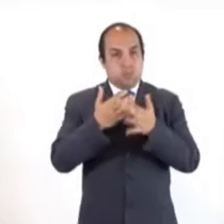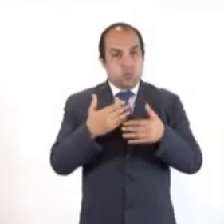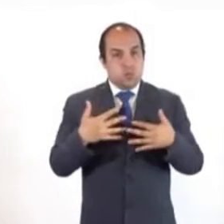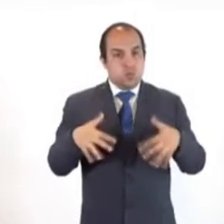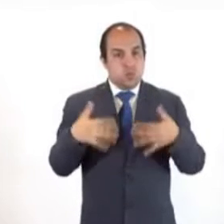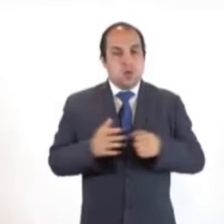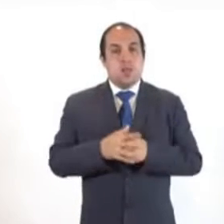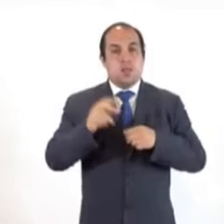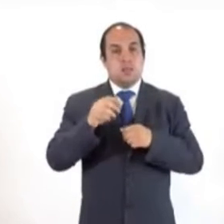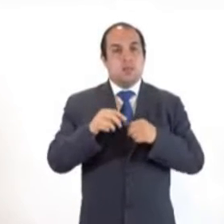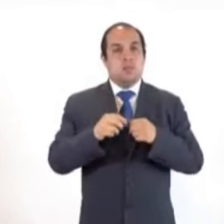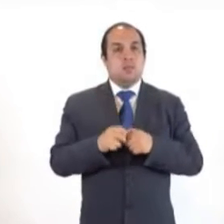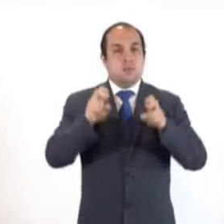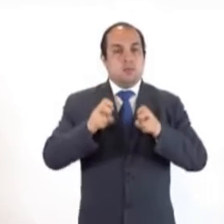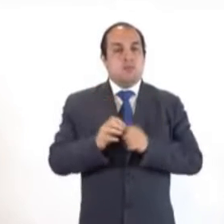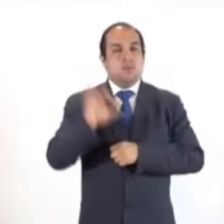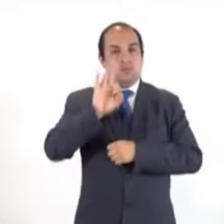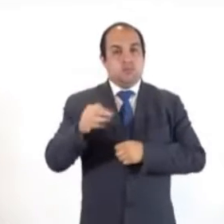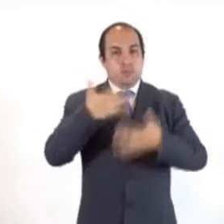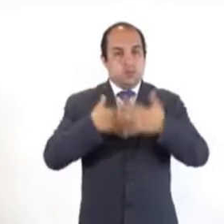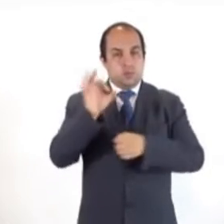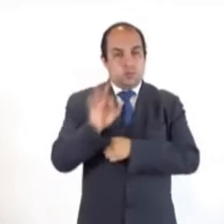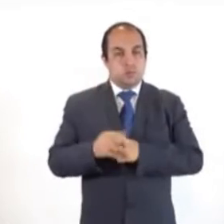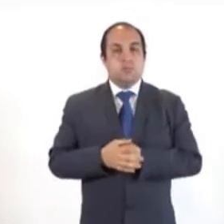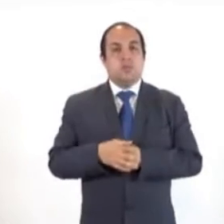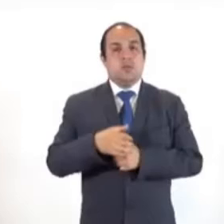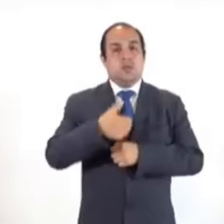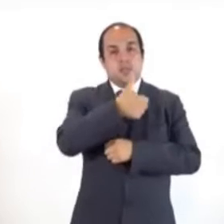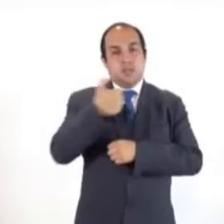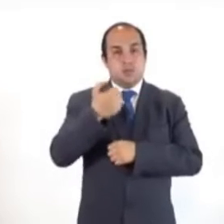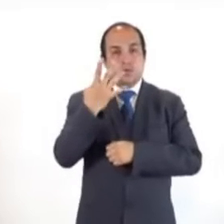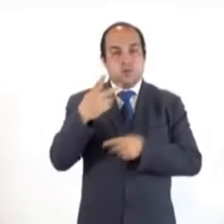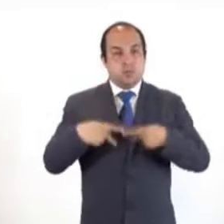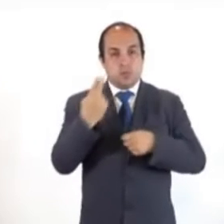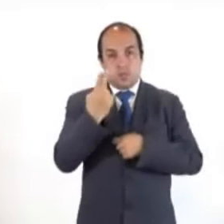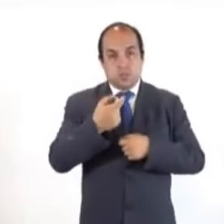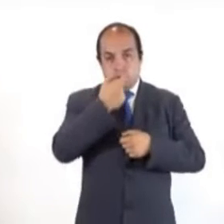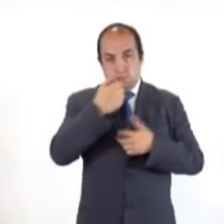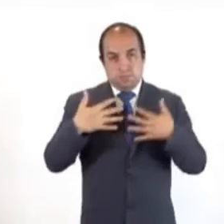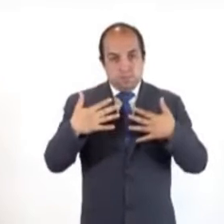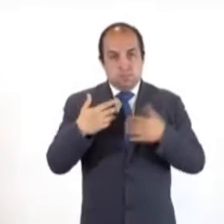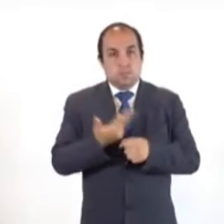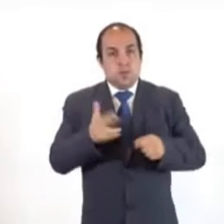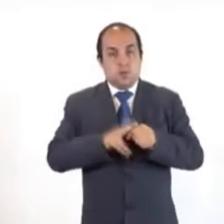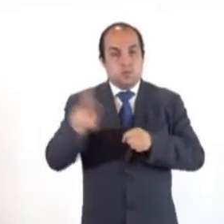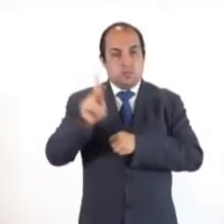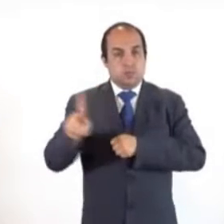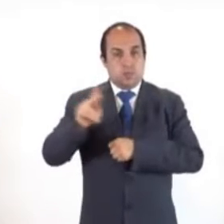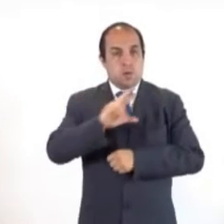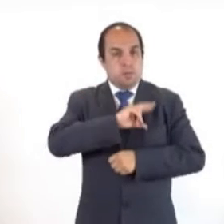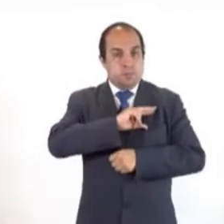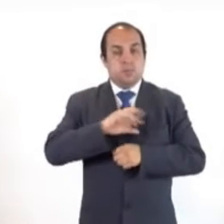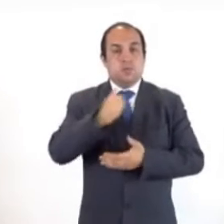en términos porcentuales del 15% y tenemos 604 personas que requieren intubación en los hospitales públicos y